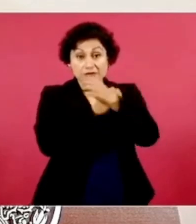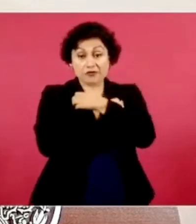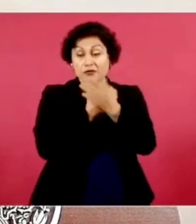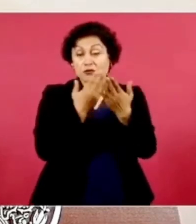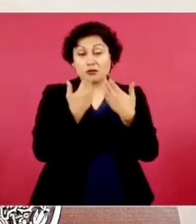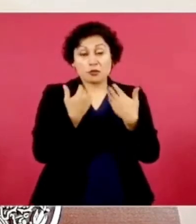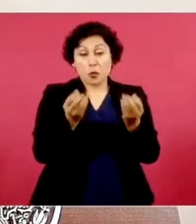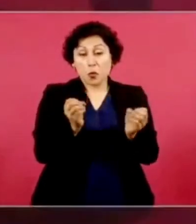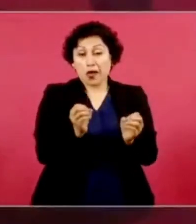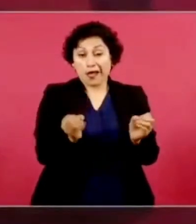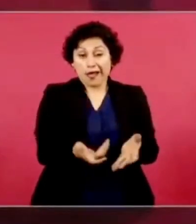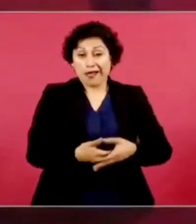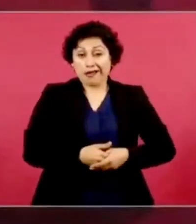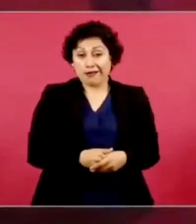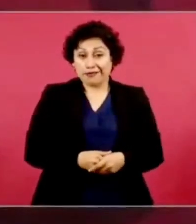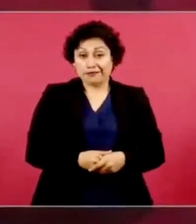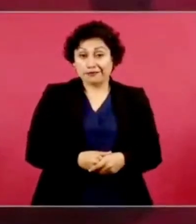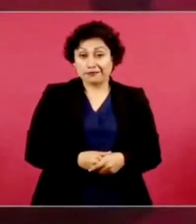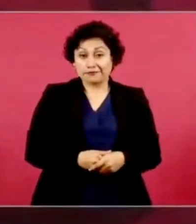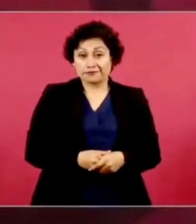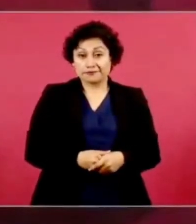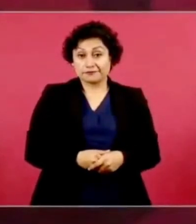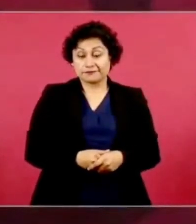lo doloroso que es